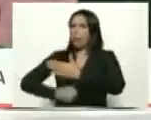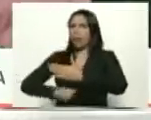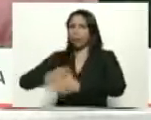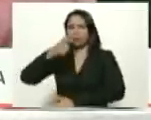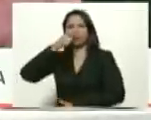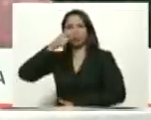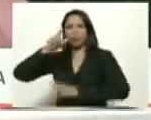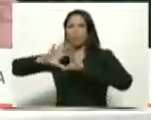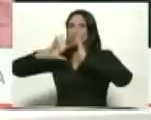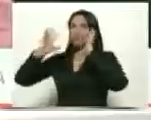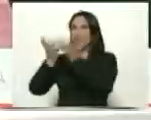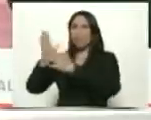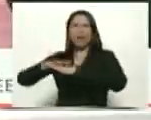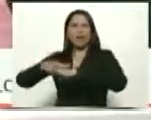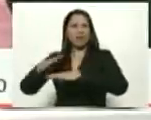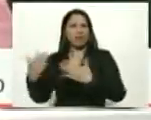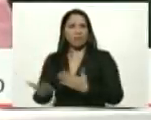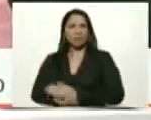observando al mundo,